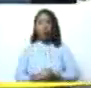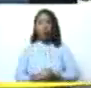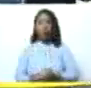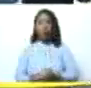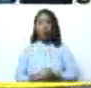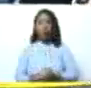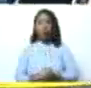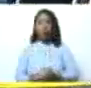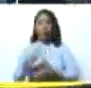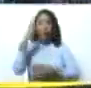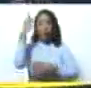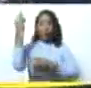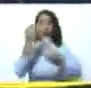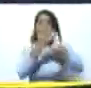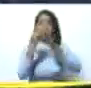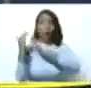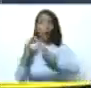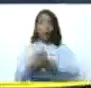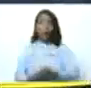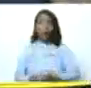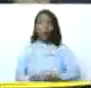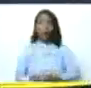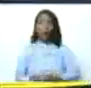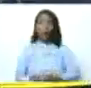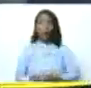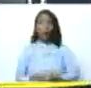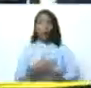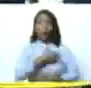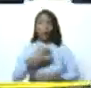en consejos comunales.